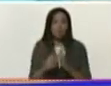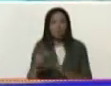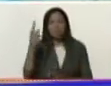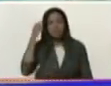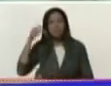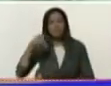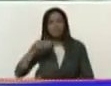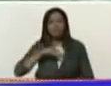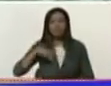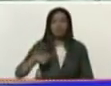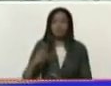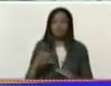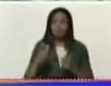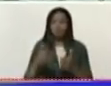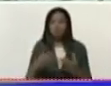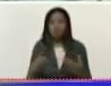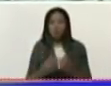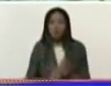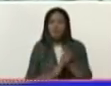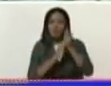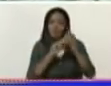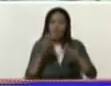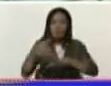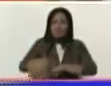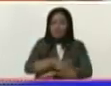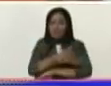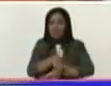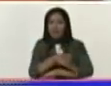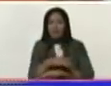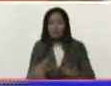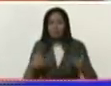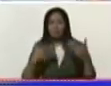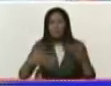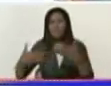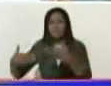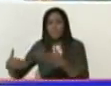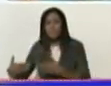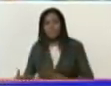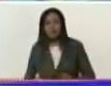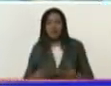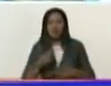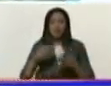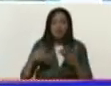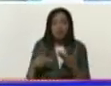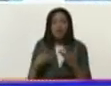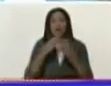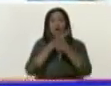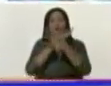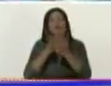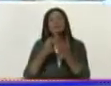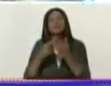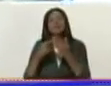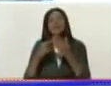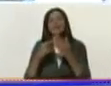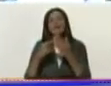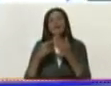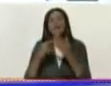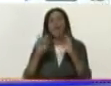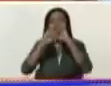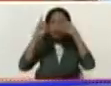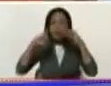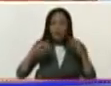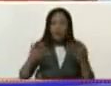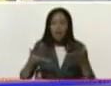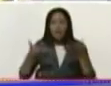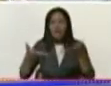hoy estamos acá con los jefes y jefas de calle entregando los regalos de Navidad. Hemos llegado a más de 1 millón de juguetes.